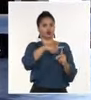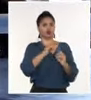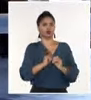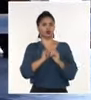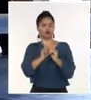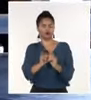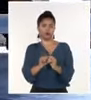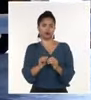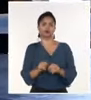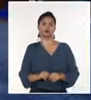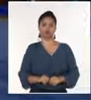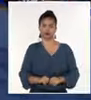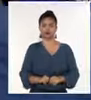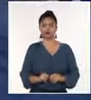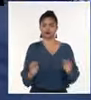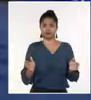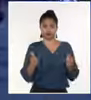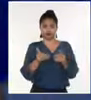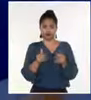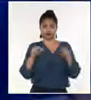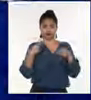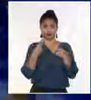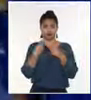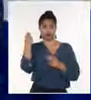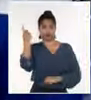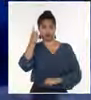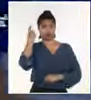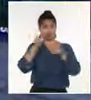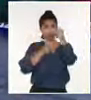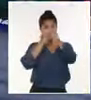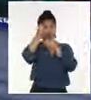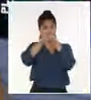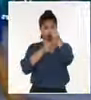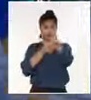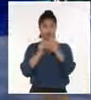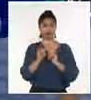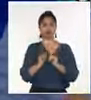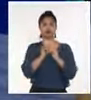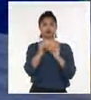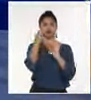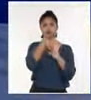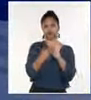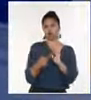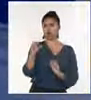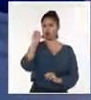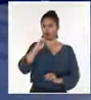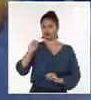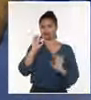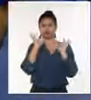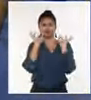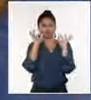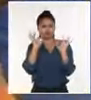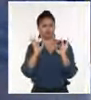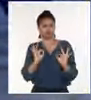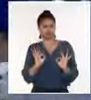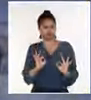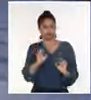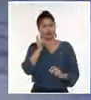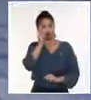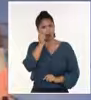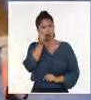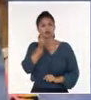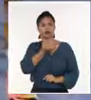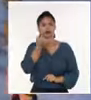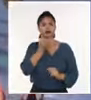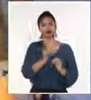Finalizado el Campeonato Nacional de Boxeo Playa Girón, se impone el análisis de los aspectos organizativos y calidad competitiva del certamen.